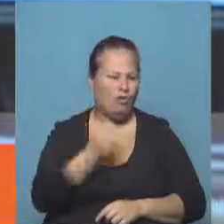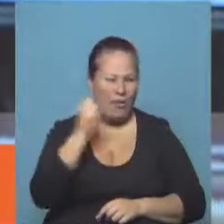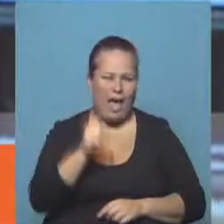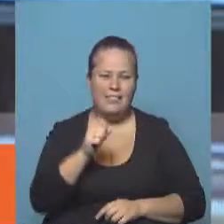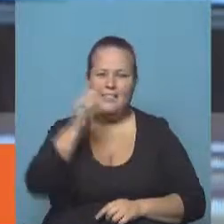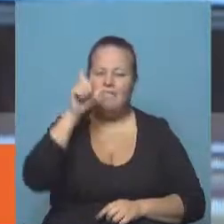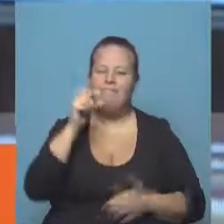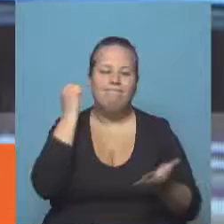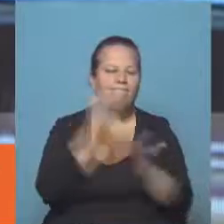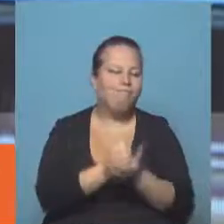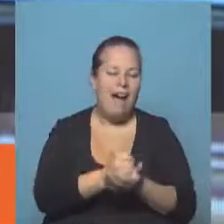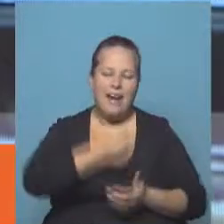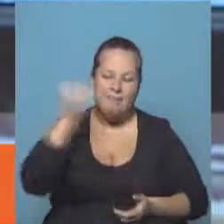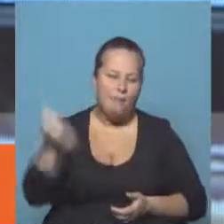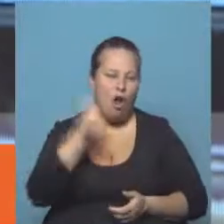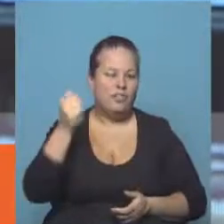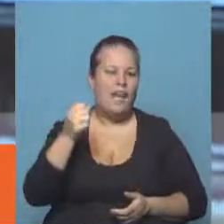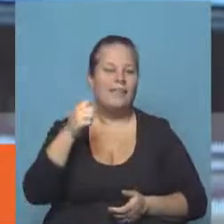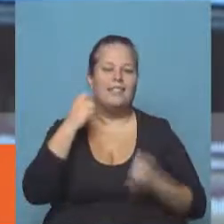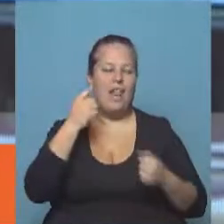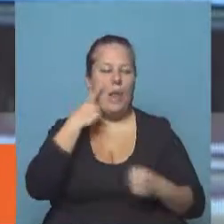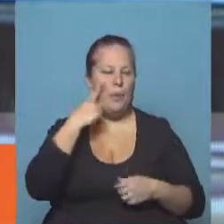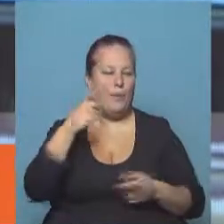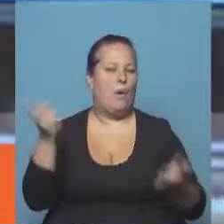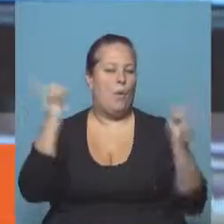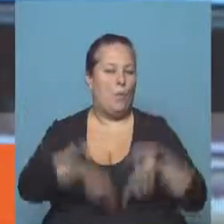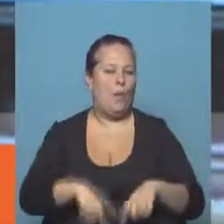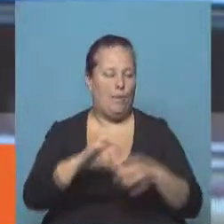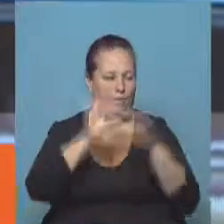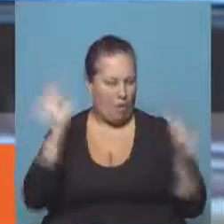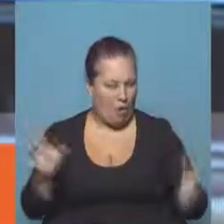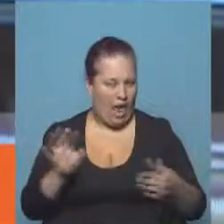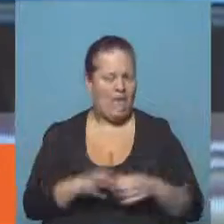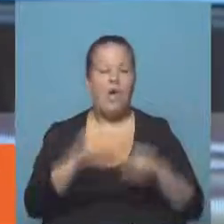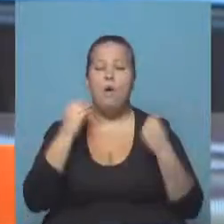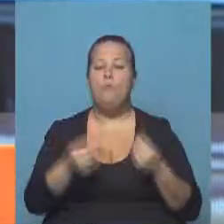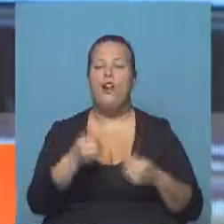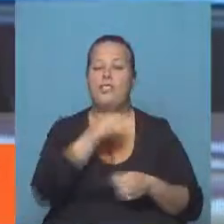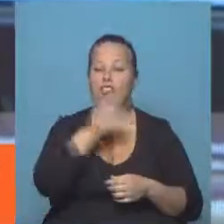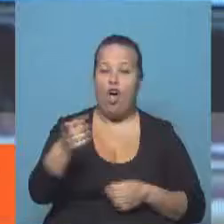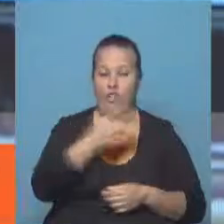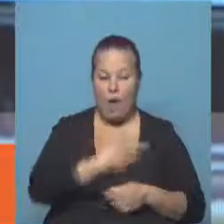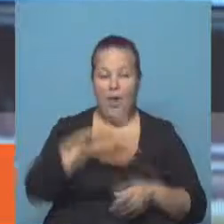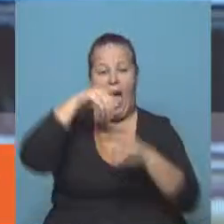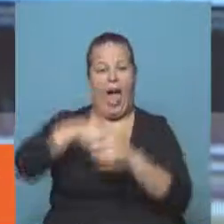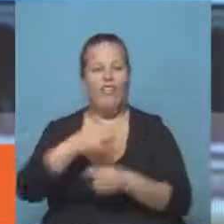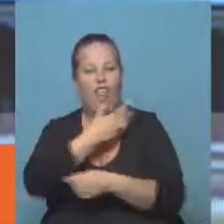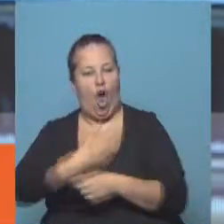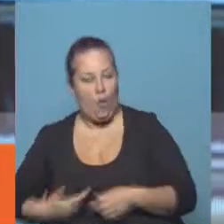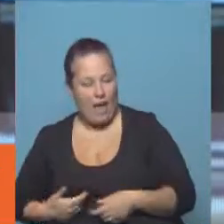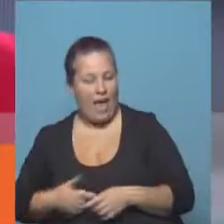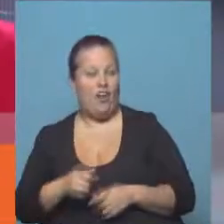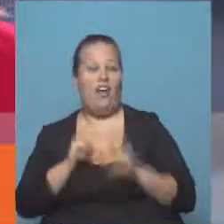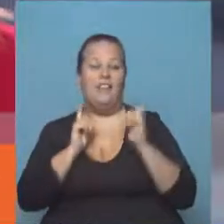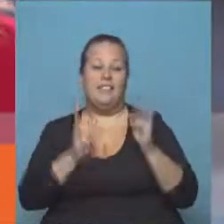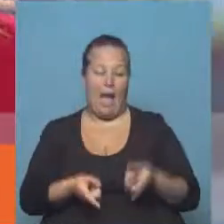un signo extraordinario de la vitalidad que puede recuperar nuestra democracia, porque es la oposición dentro del oficialismo y no